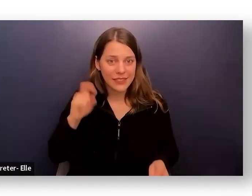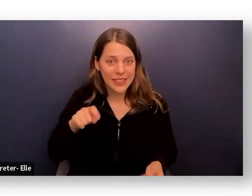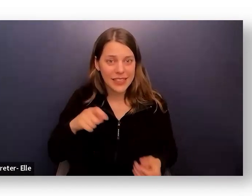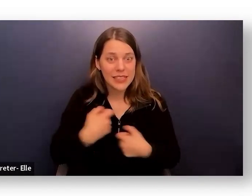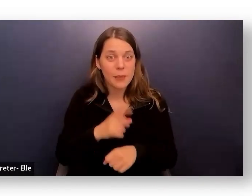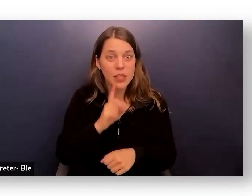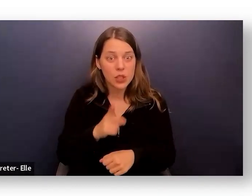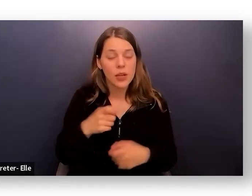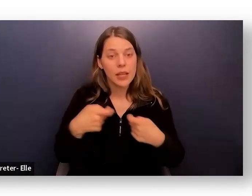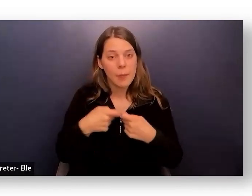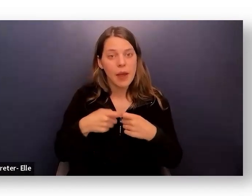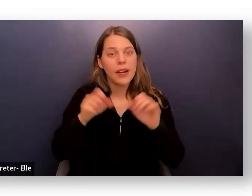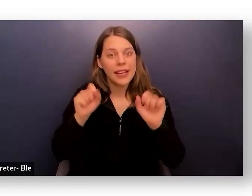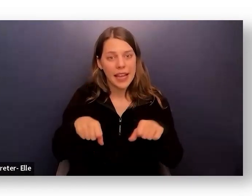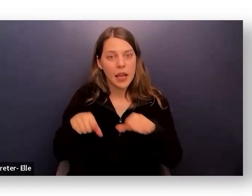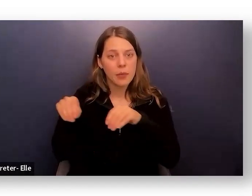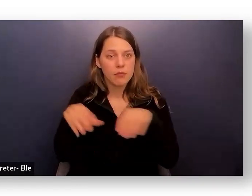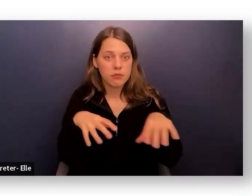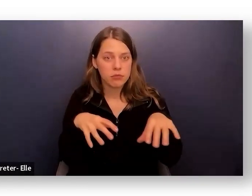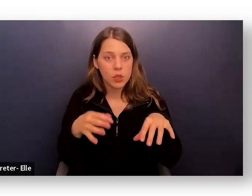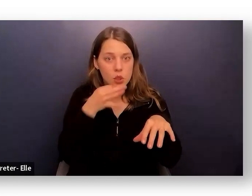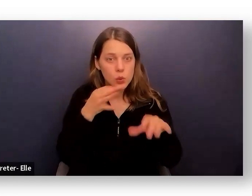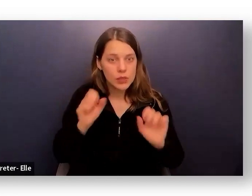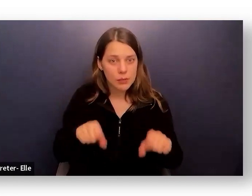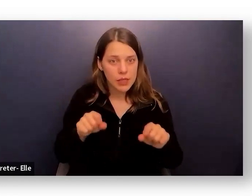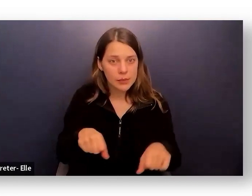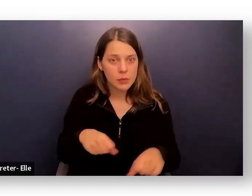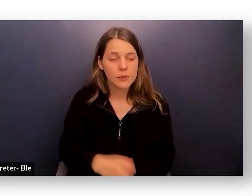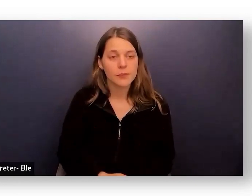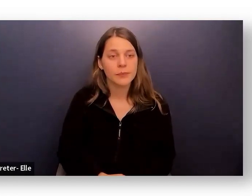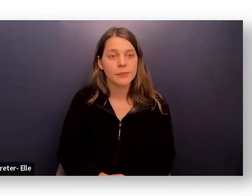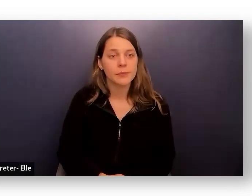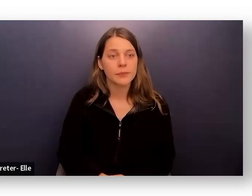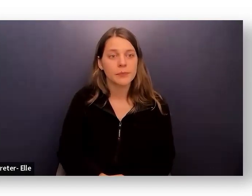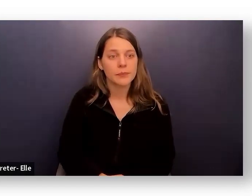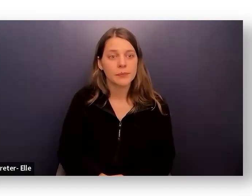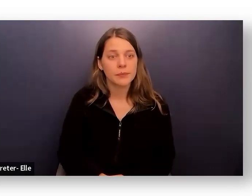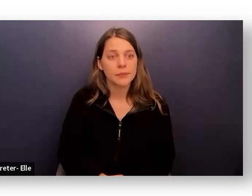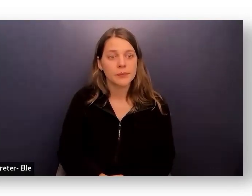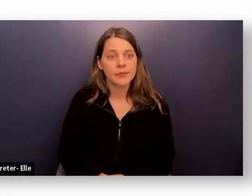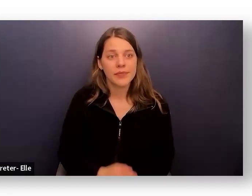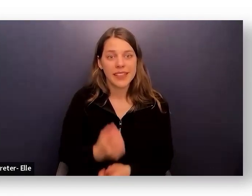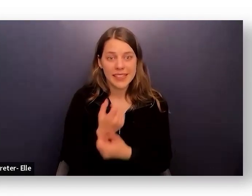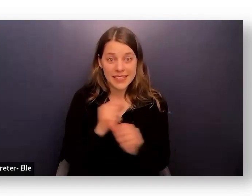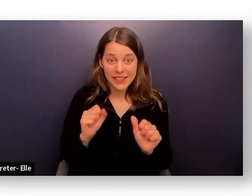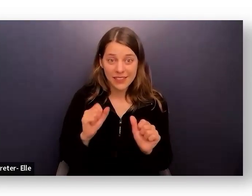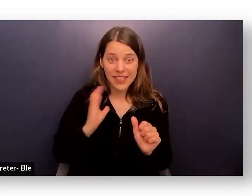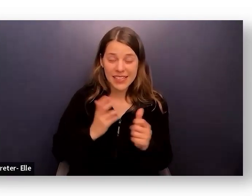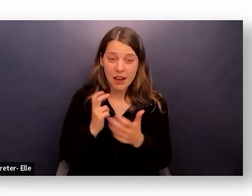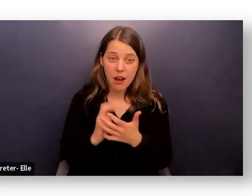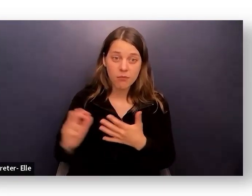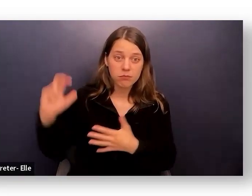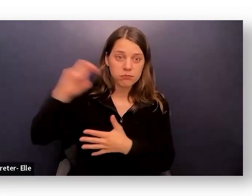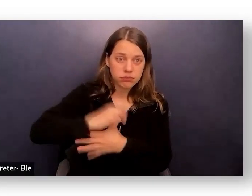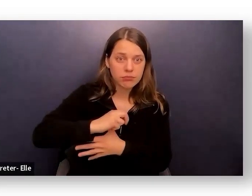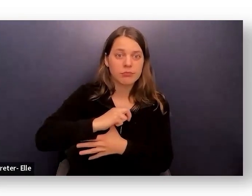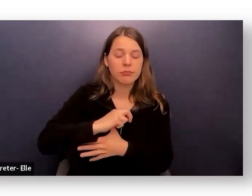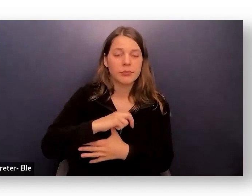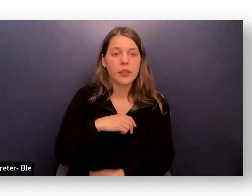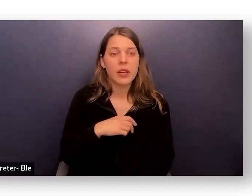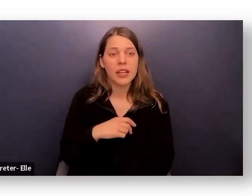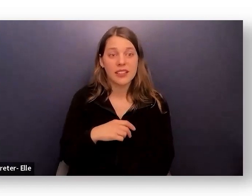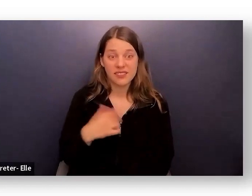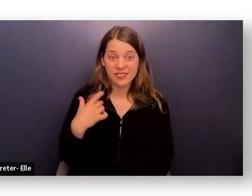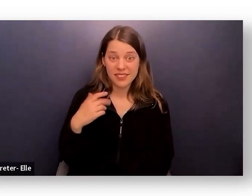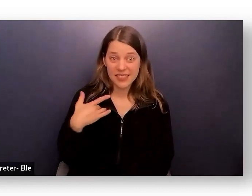para garantizar que la energía se produce de manera segura. Es posible. La seguridad de nuestra